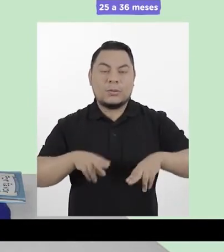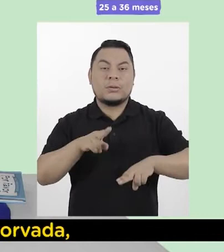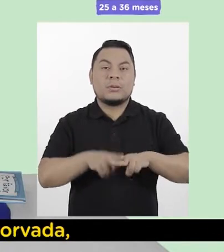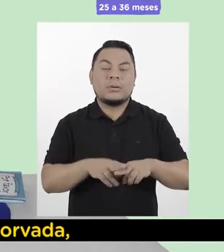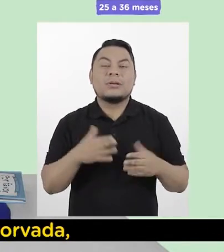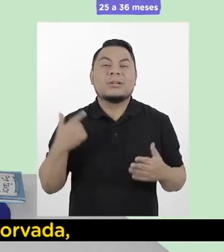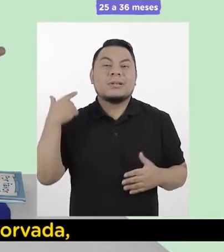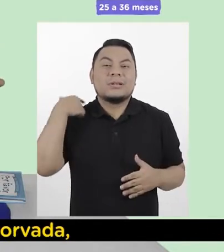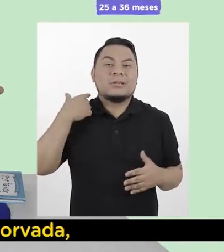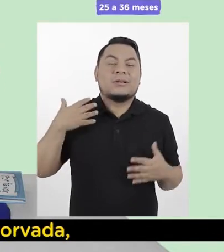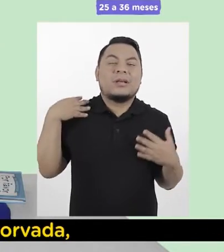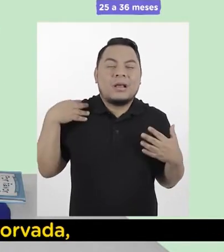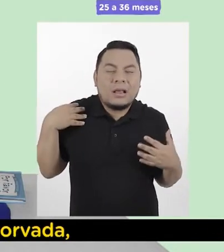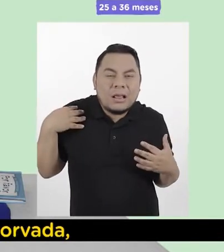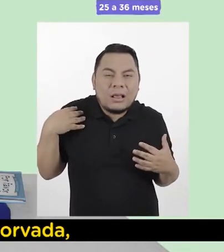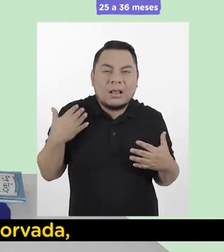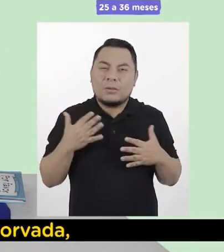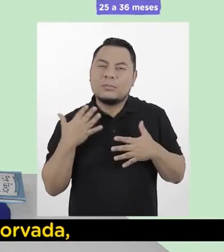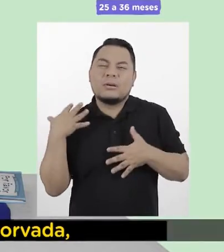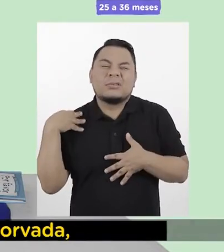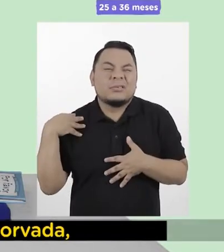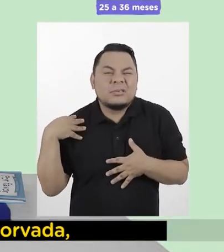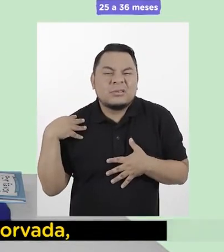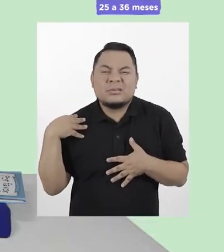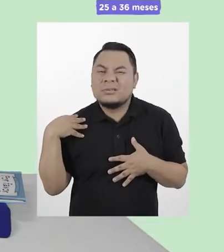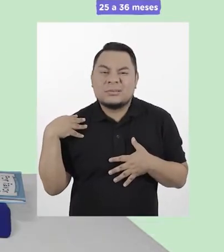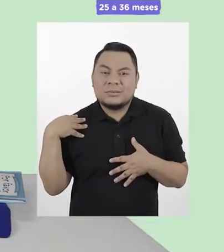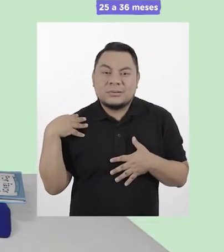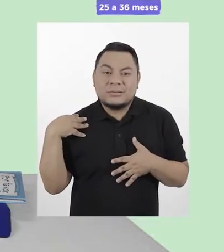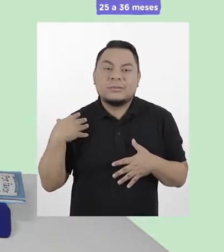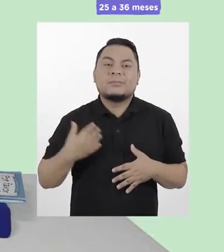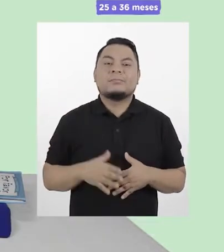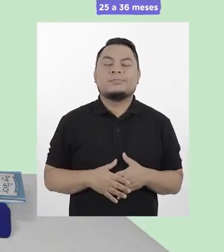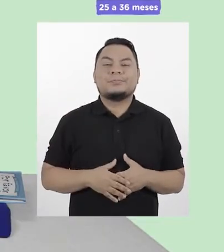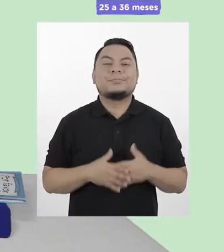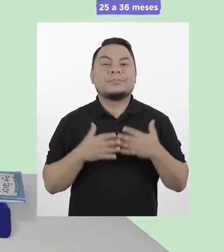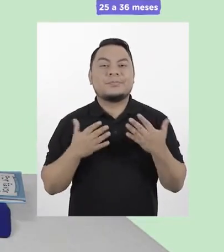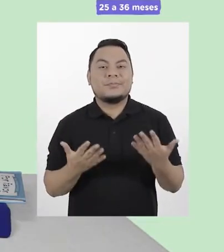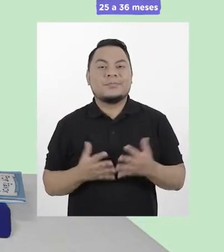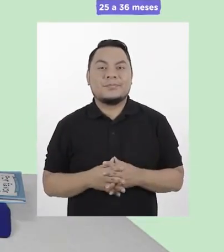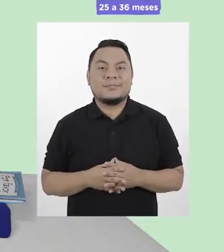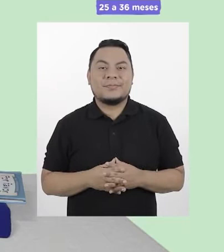colchoneta, muestra la espalda demasiado encorvada,